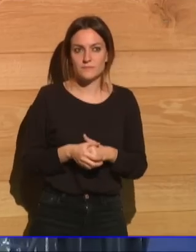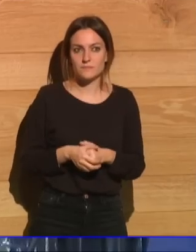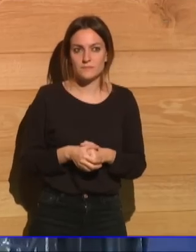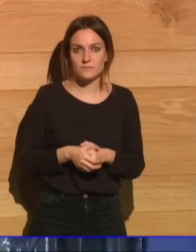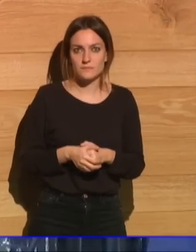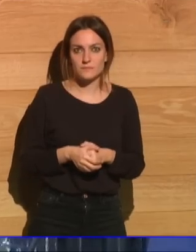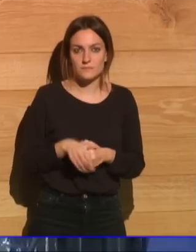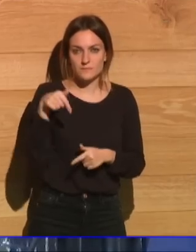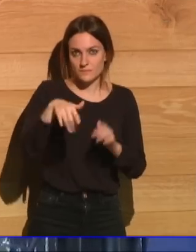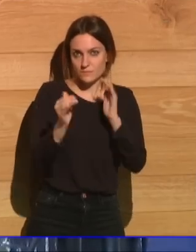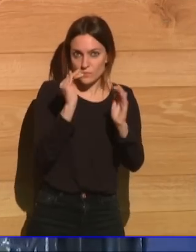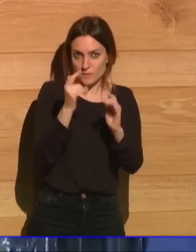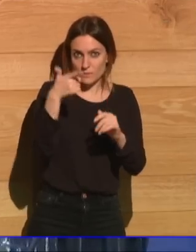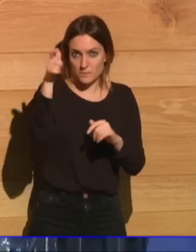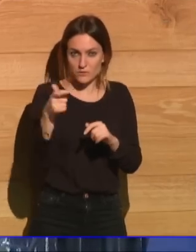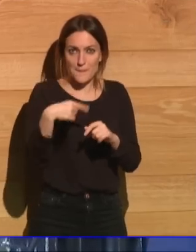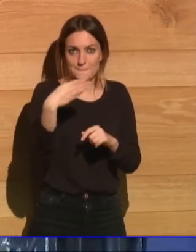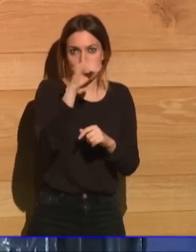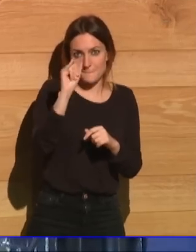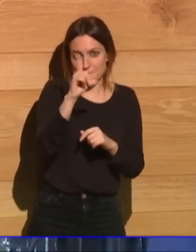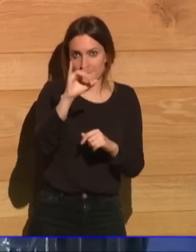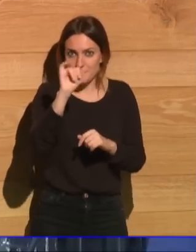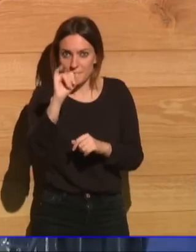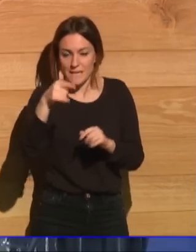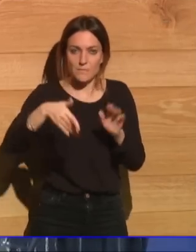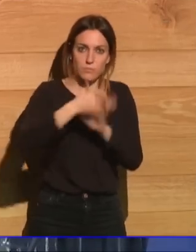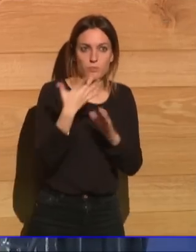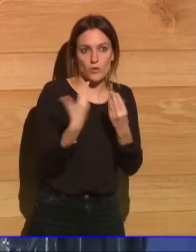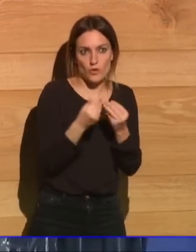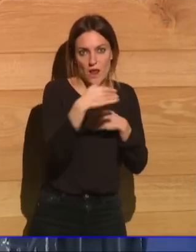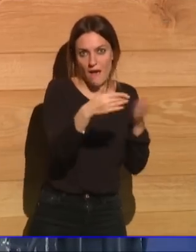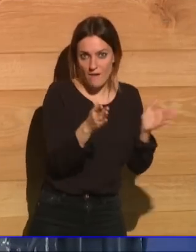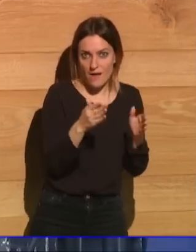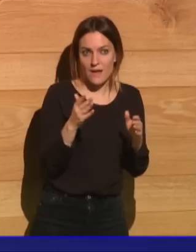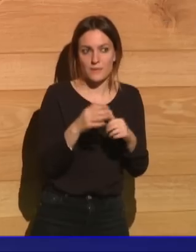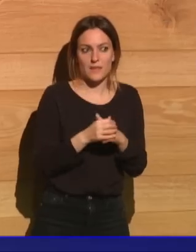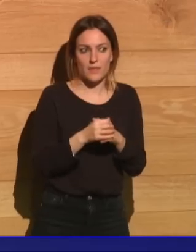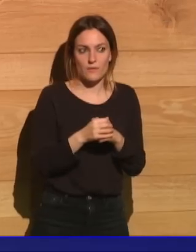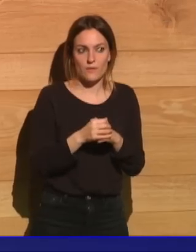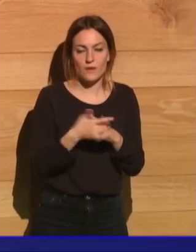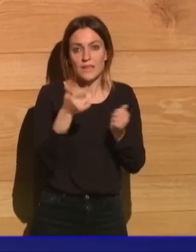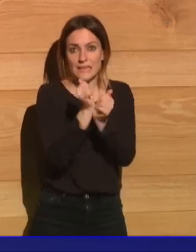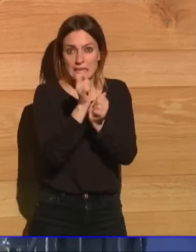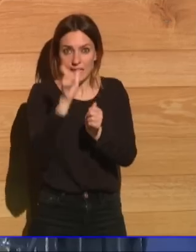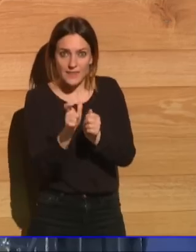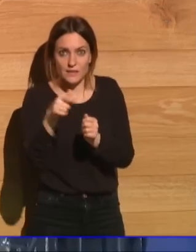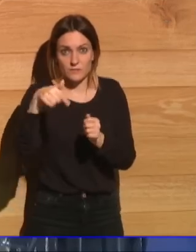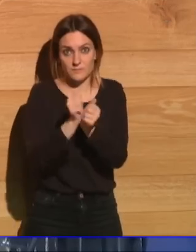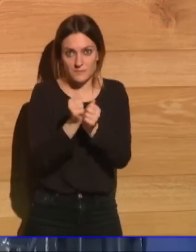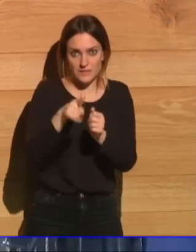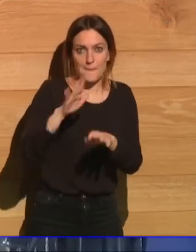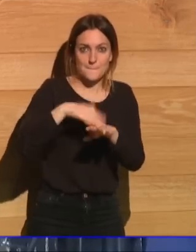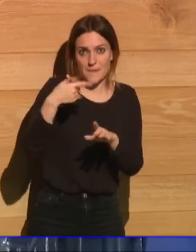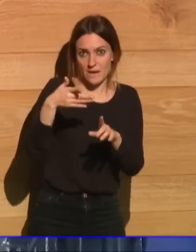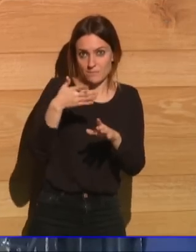que Hamidou está llevándose a Billy a una habitación para... El carcelero se va al preso. Eso es, para inflarle a hostias y